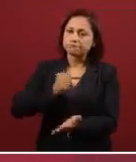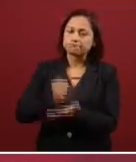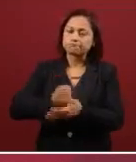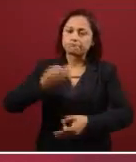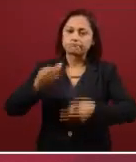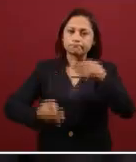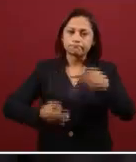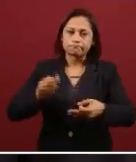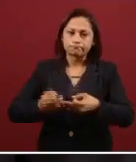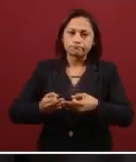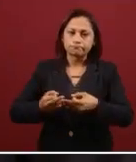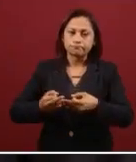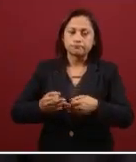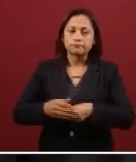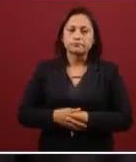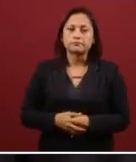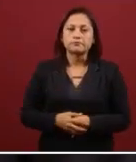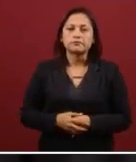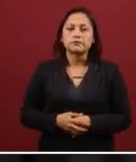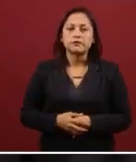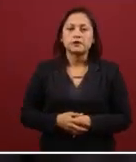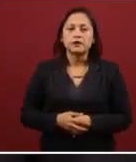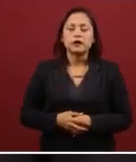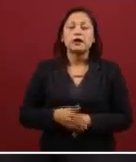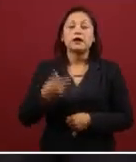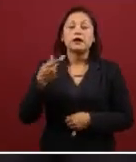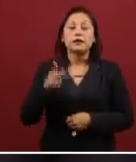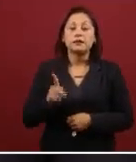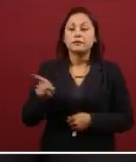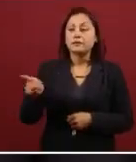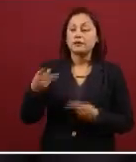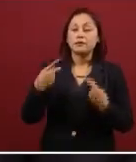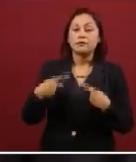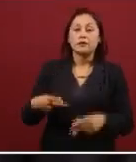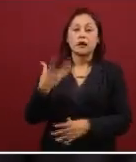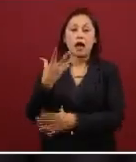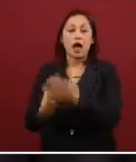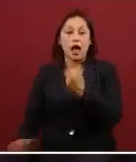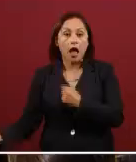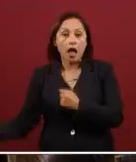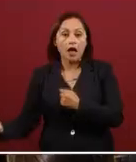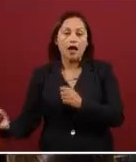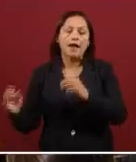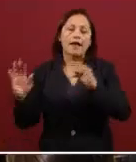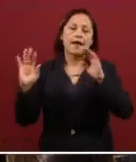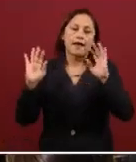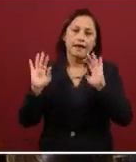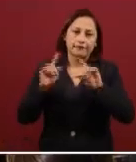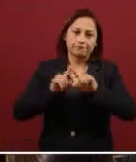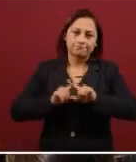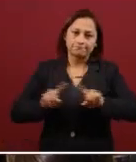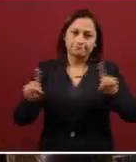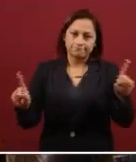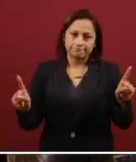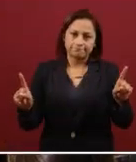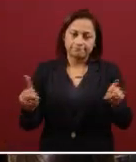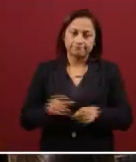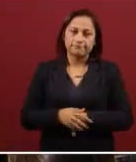Que no se ha podido detener, que está prófugo, ya ese es otro asunto. Pero